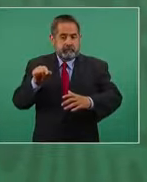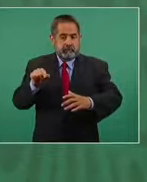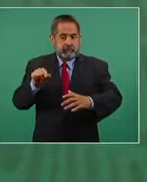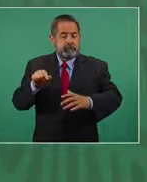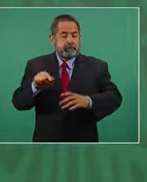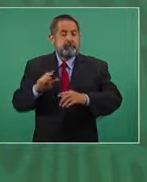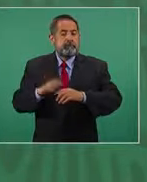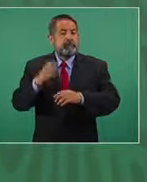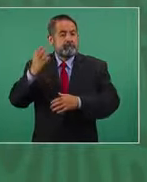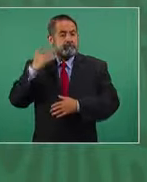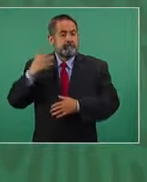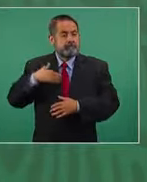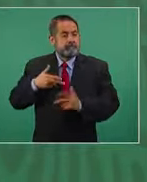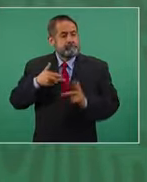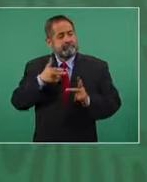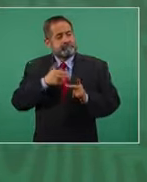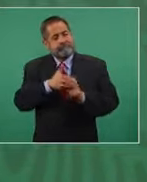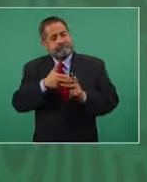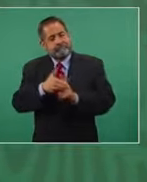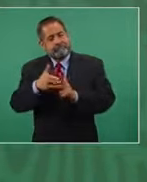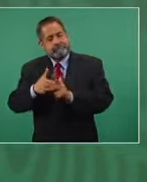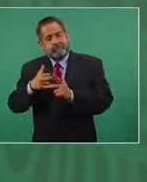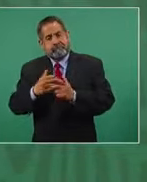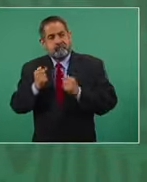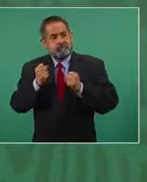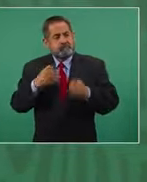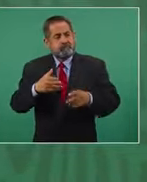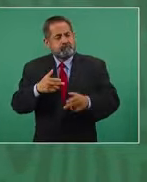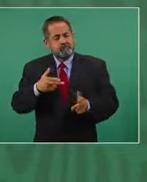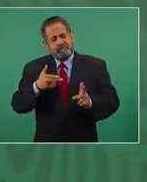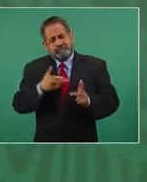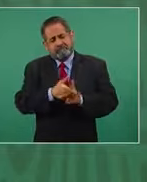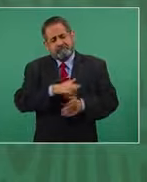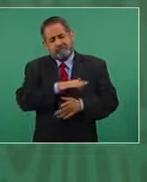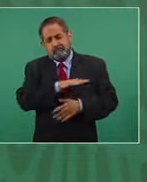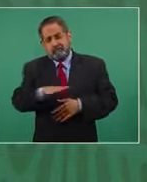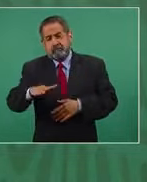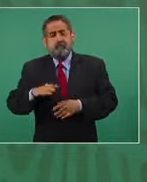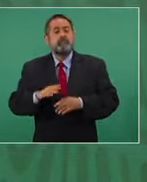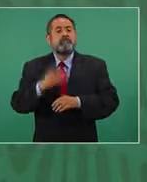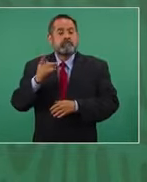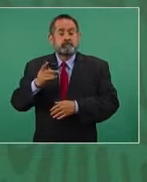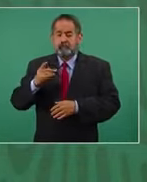por los asesinatos que hubieron masivos por racismo.